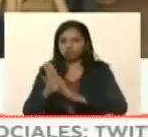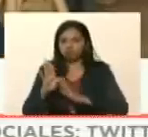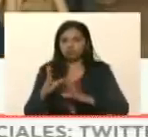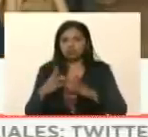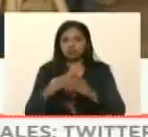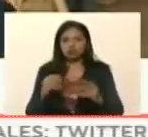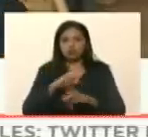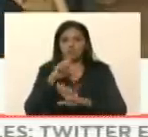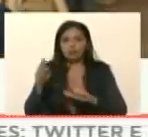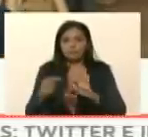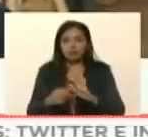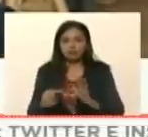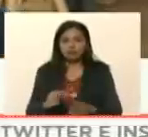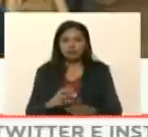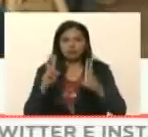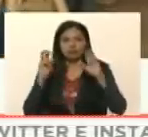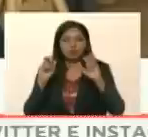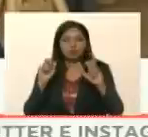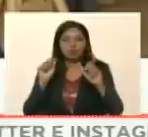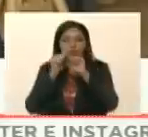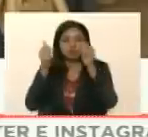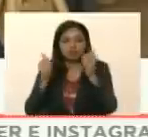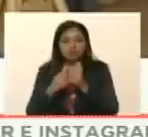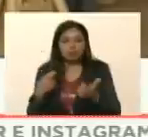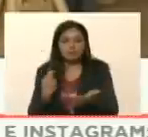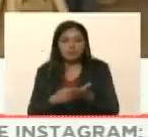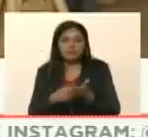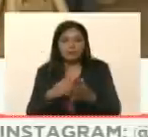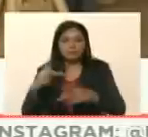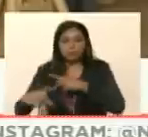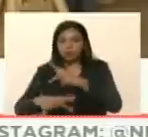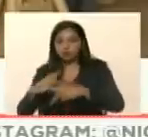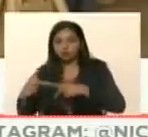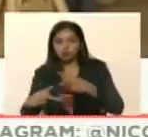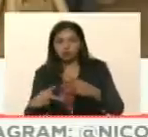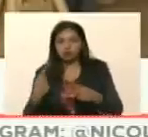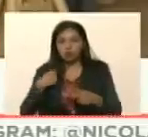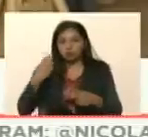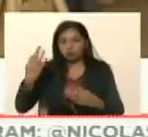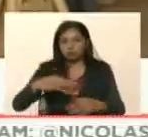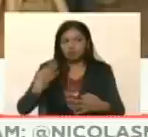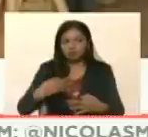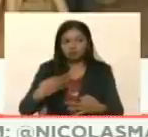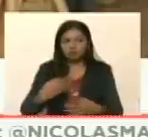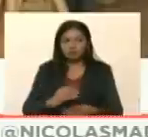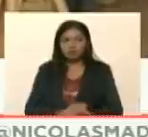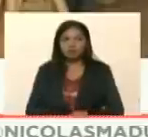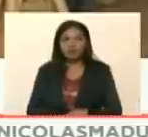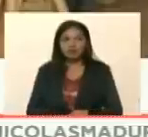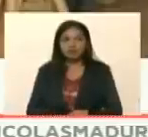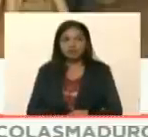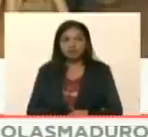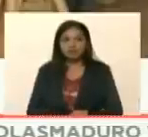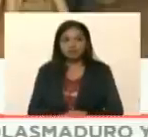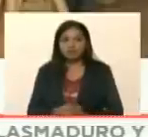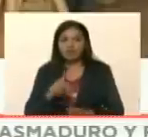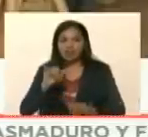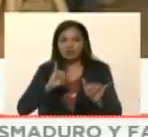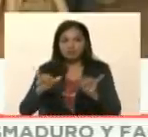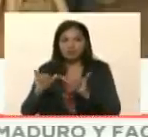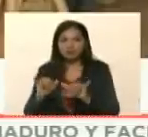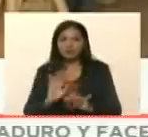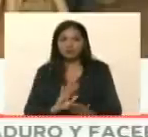dar en un nuevo sistema de financiamiento y producción que estoy seguro va a dar gran resultado. Ustedes